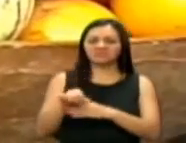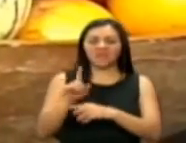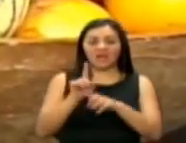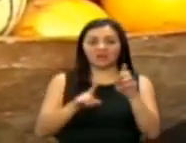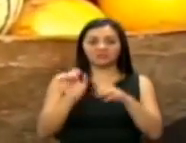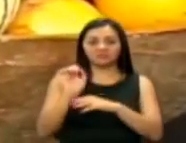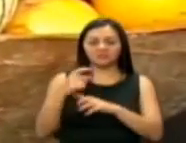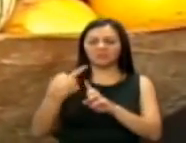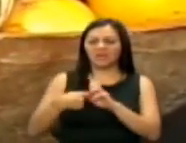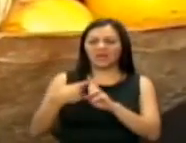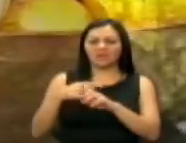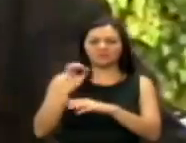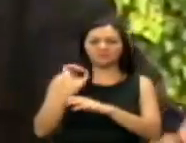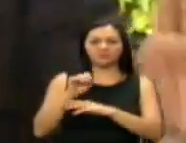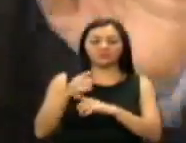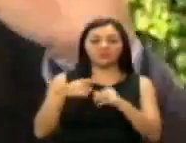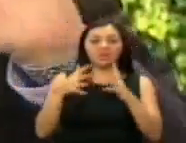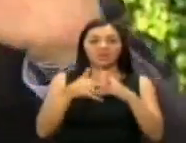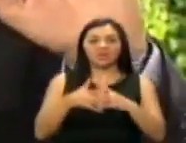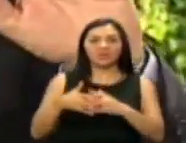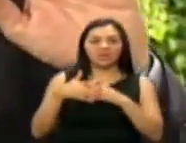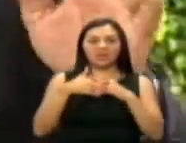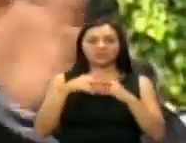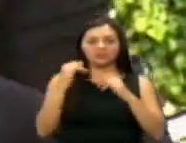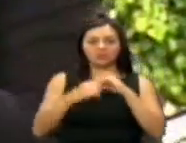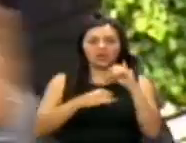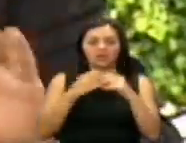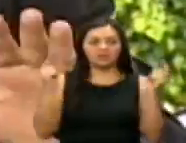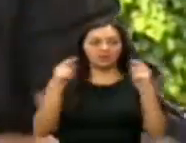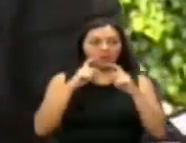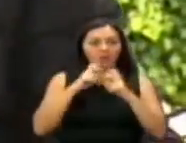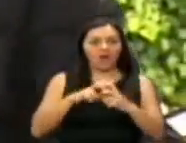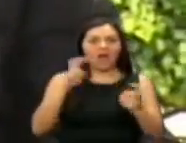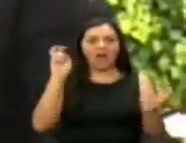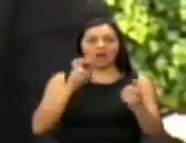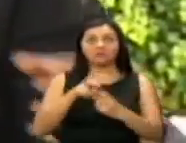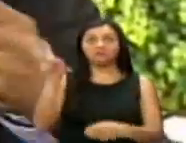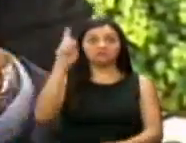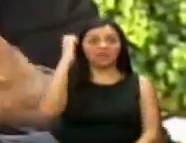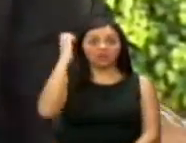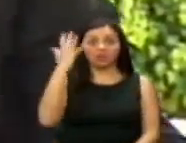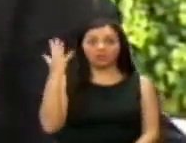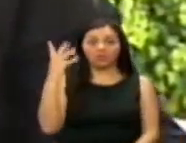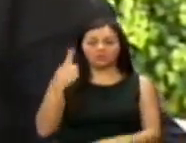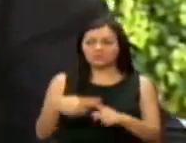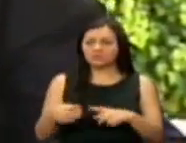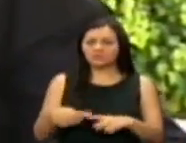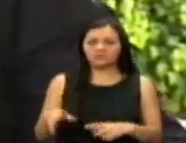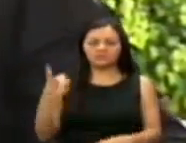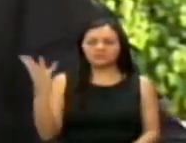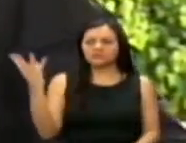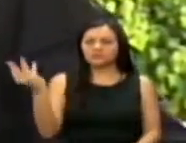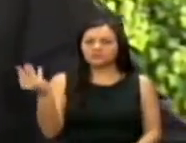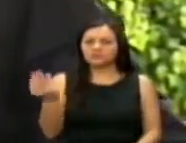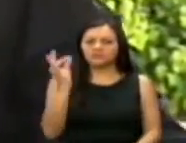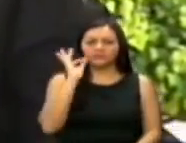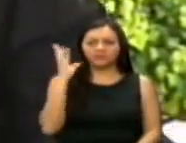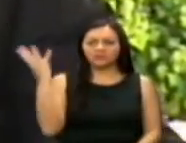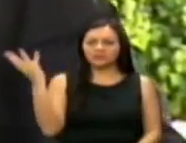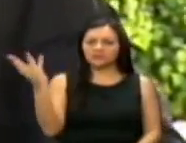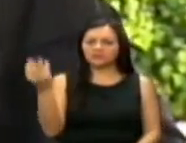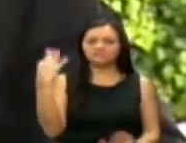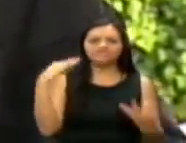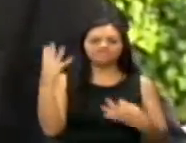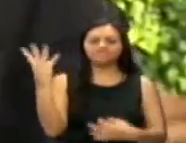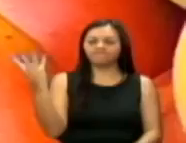mercado todos los días. Viene un extranjero, un europeo, y se queda sorprendido porque eso no existe en Europa, esa variedad. Y en muchos países no existe. Entonces, esa